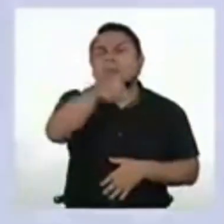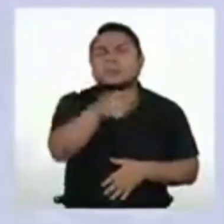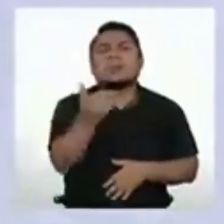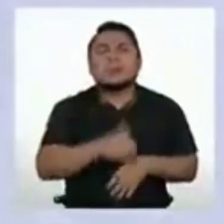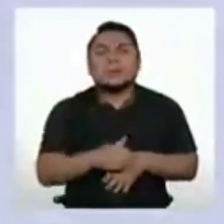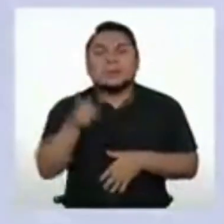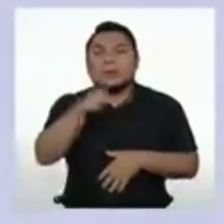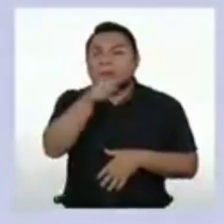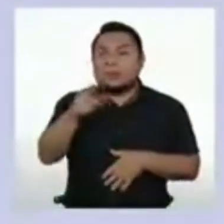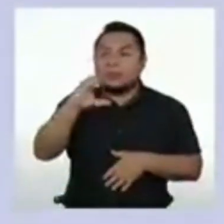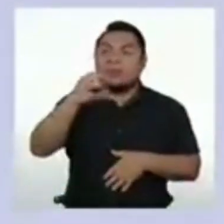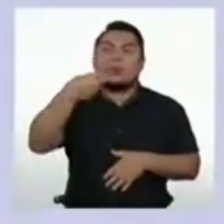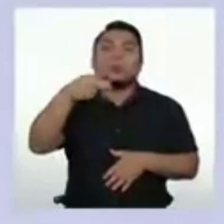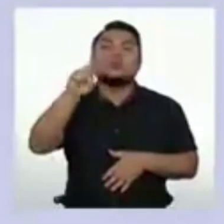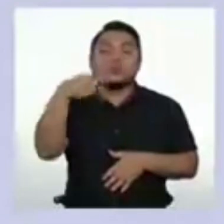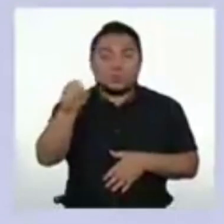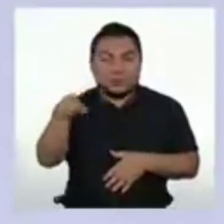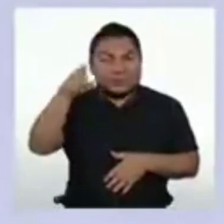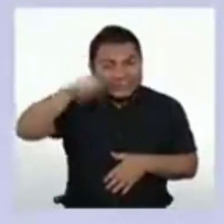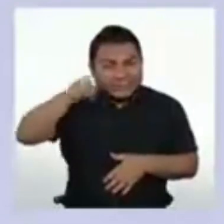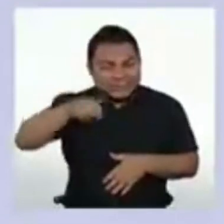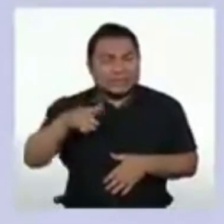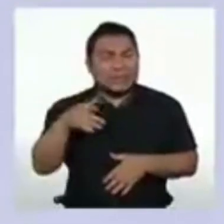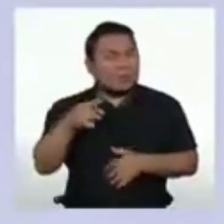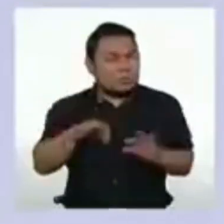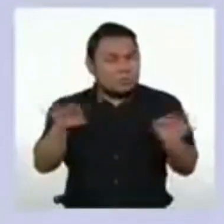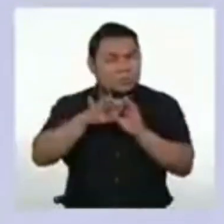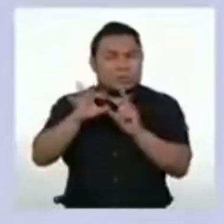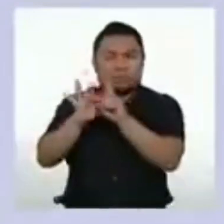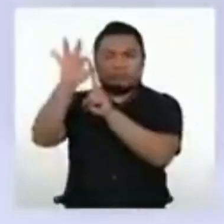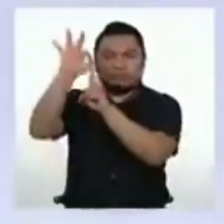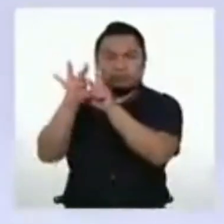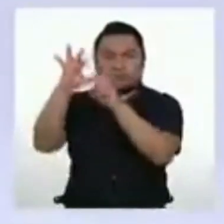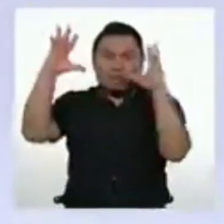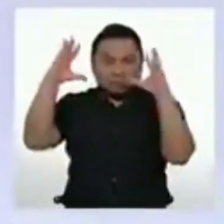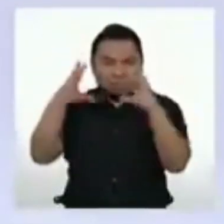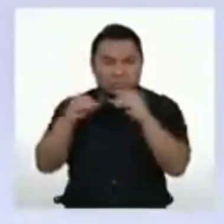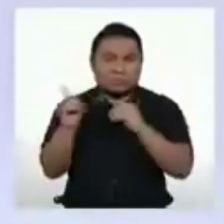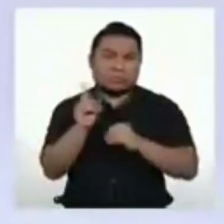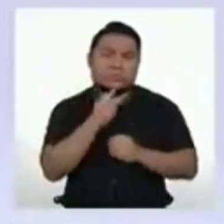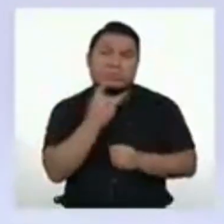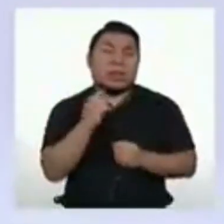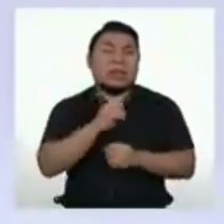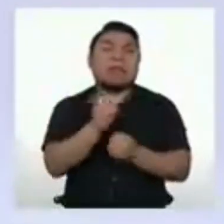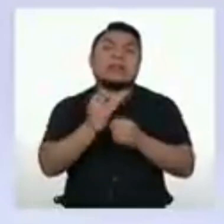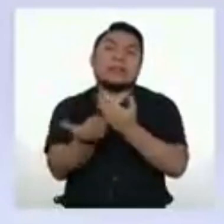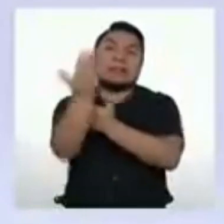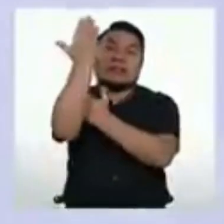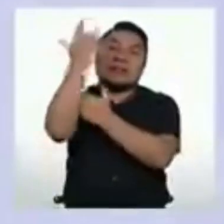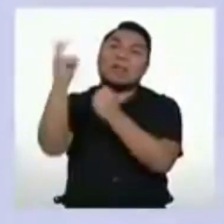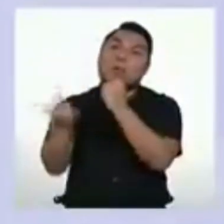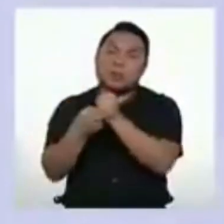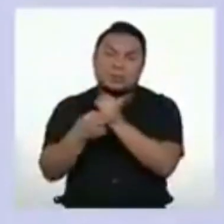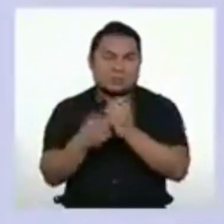más. En el caso del chuño, ¿es necesario que se exponga a la intemperie durante la noche? ¿No podría solo exponerlo durante el día y luego